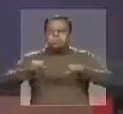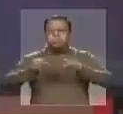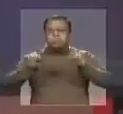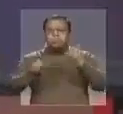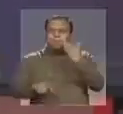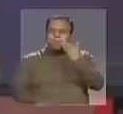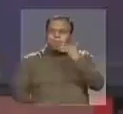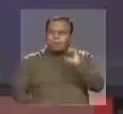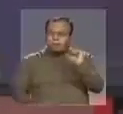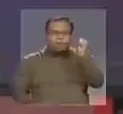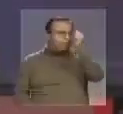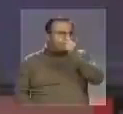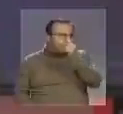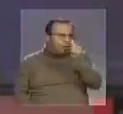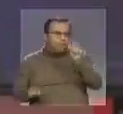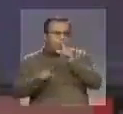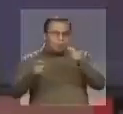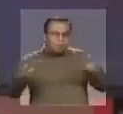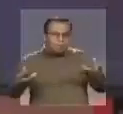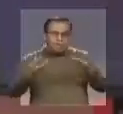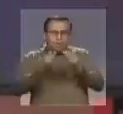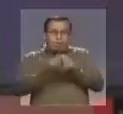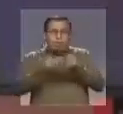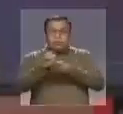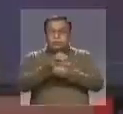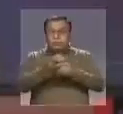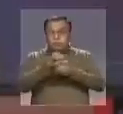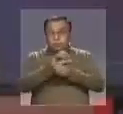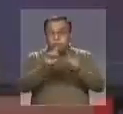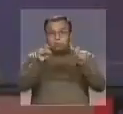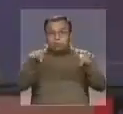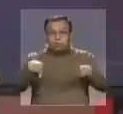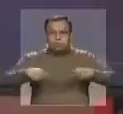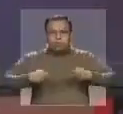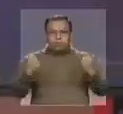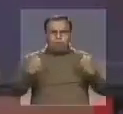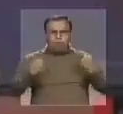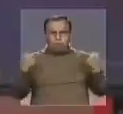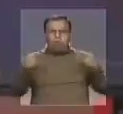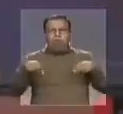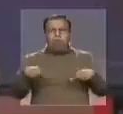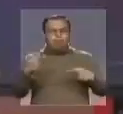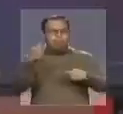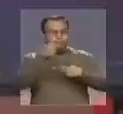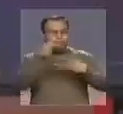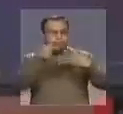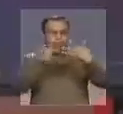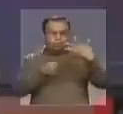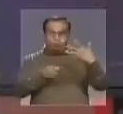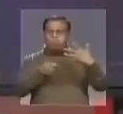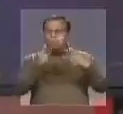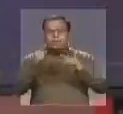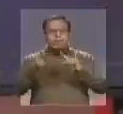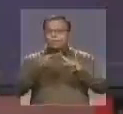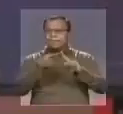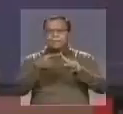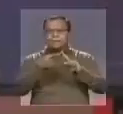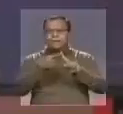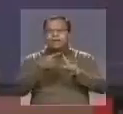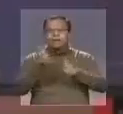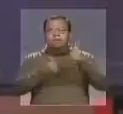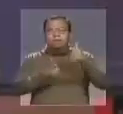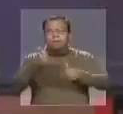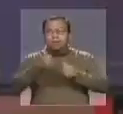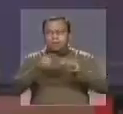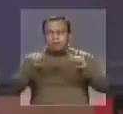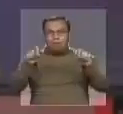mujer negra, afrocolombiana, raizal, palenquera en una ciudad como Bogotá tiene varias aristas y la primera que voy a mencionar